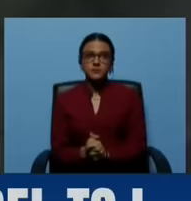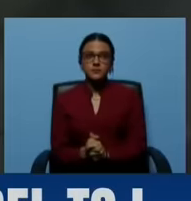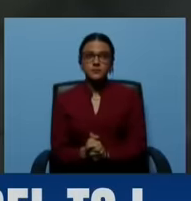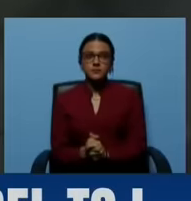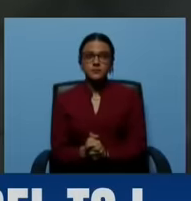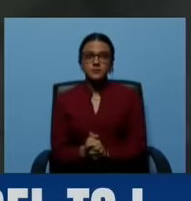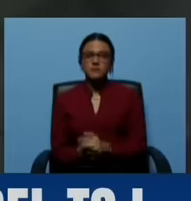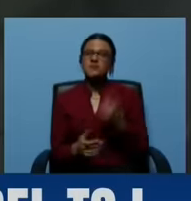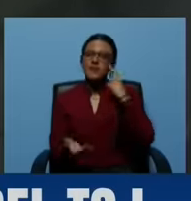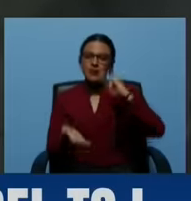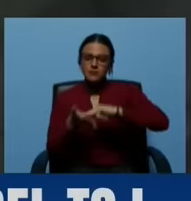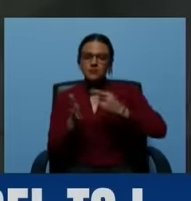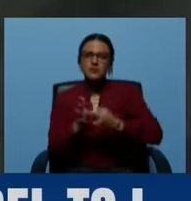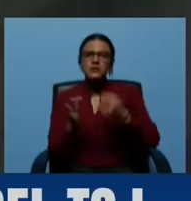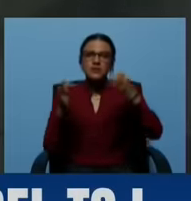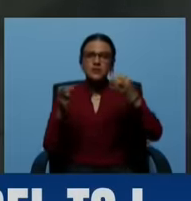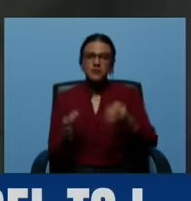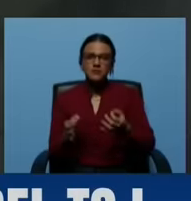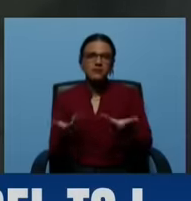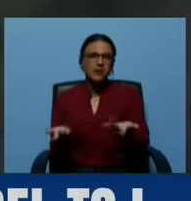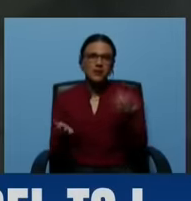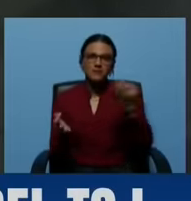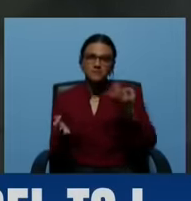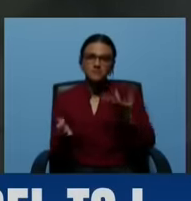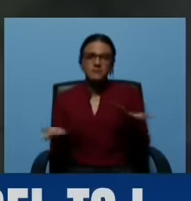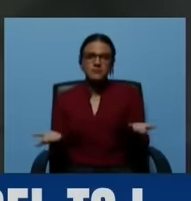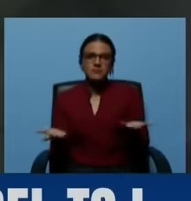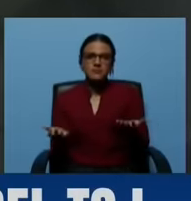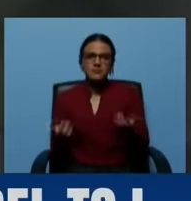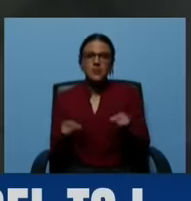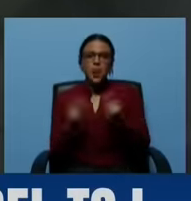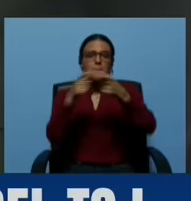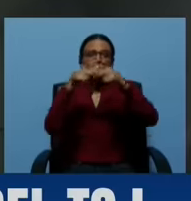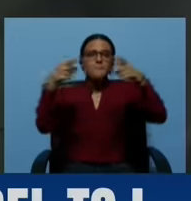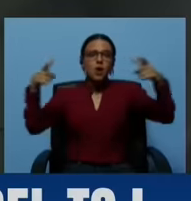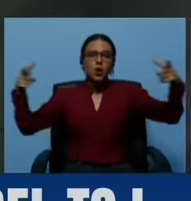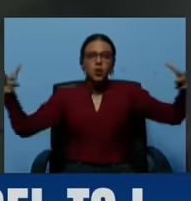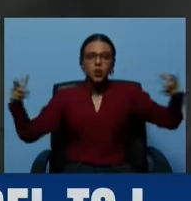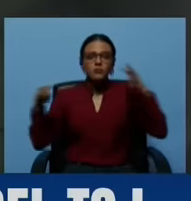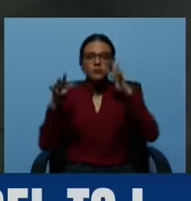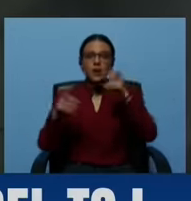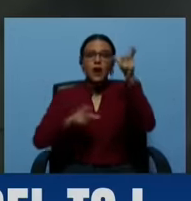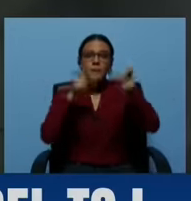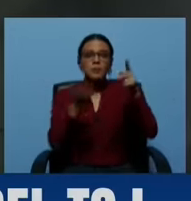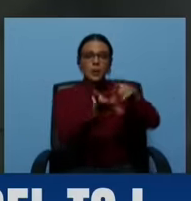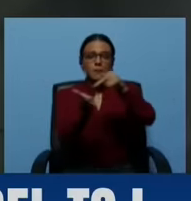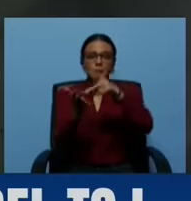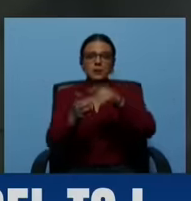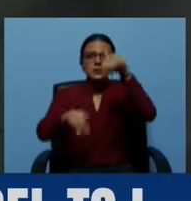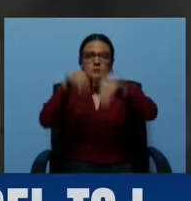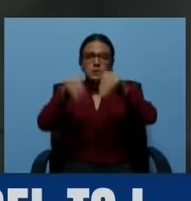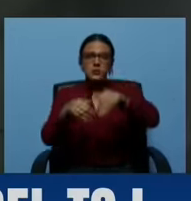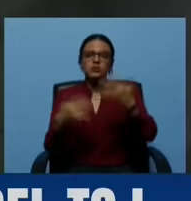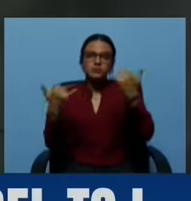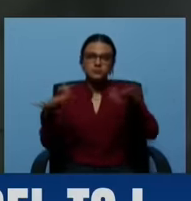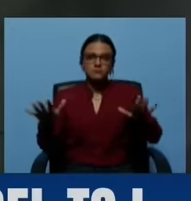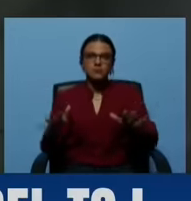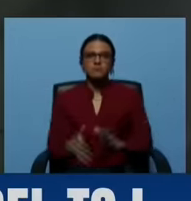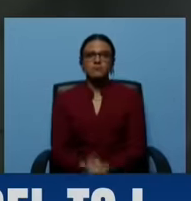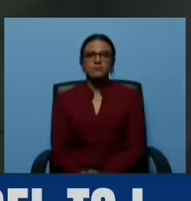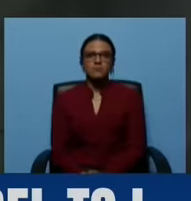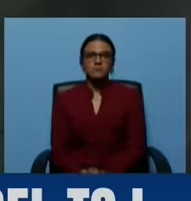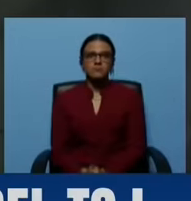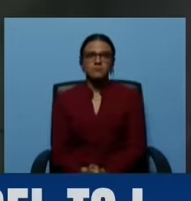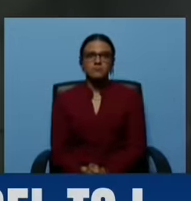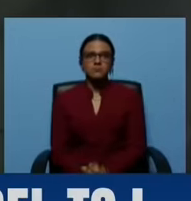lo que significó la masiva participación del pueblo de Venezuela. Esa